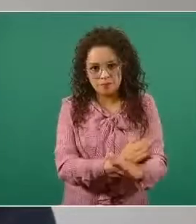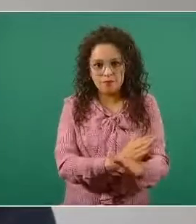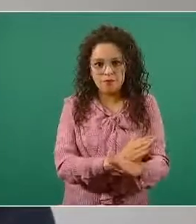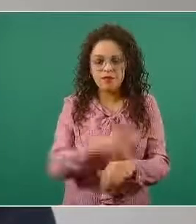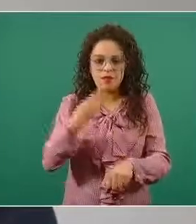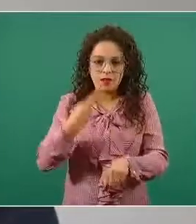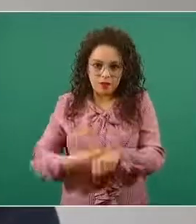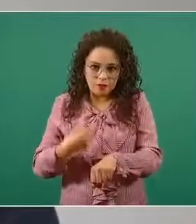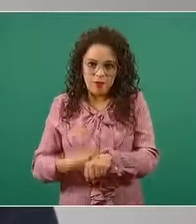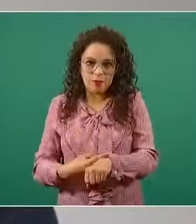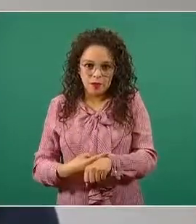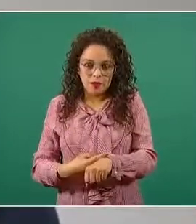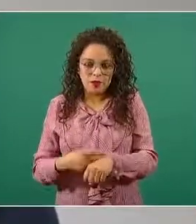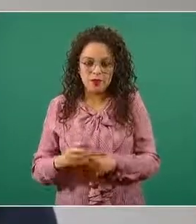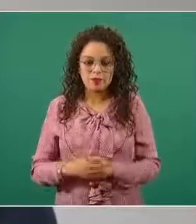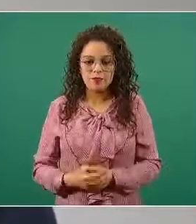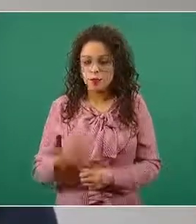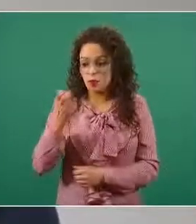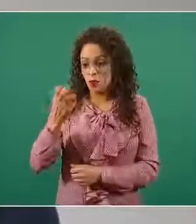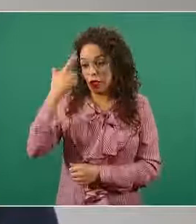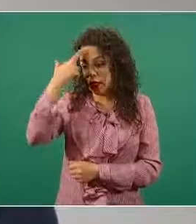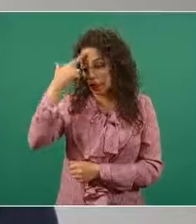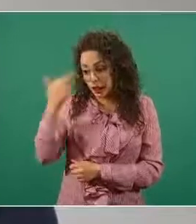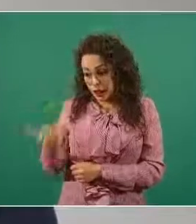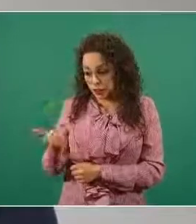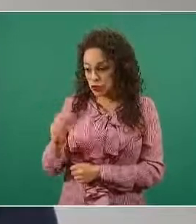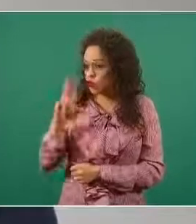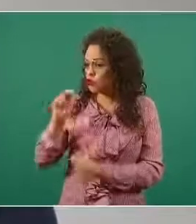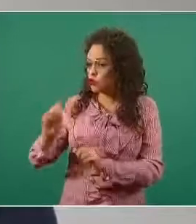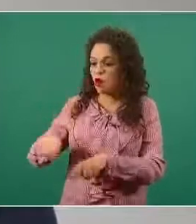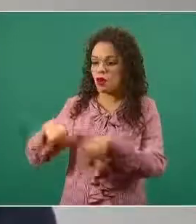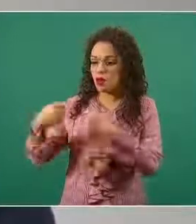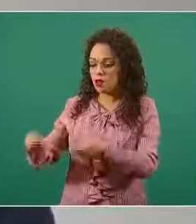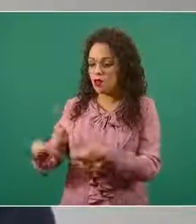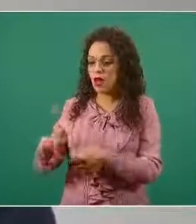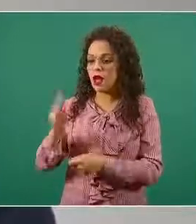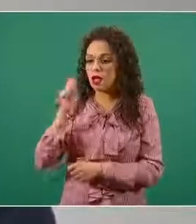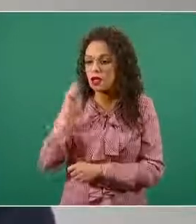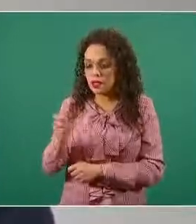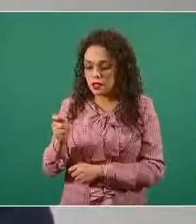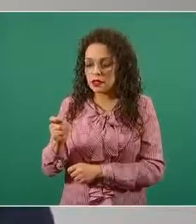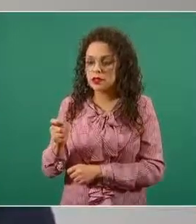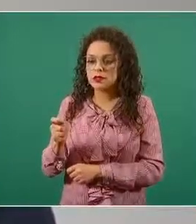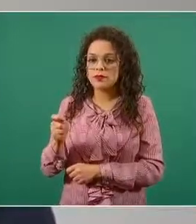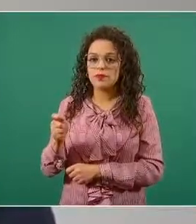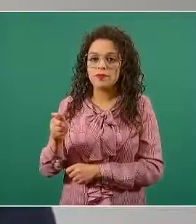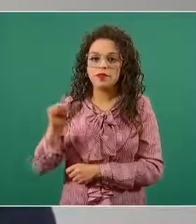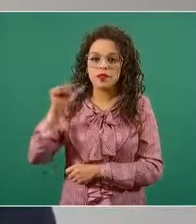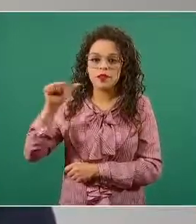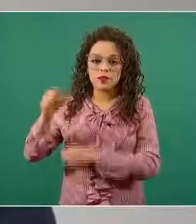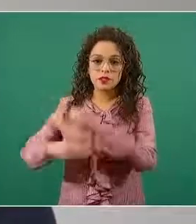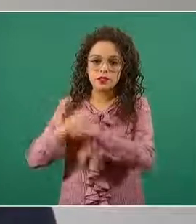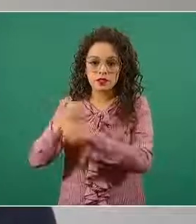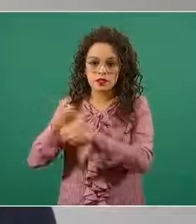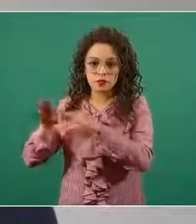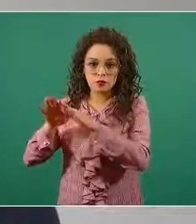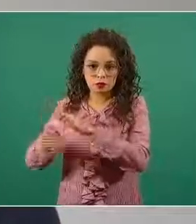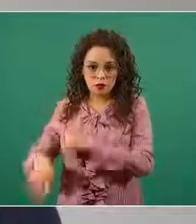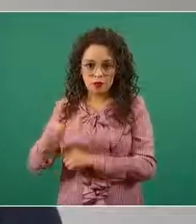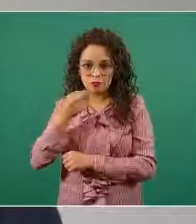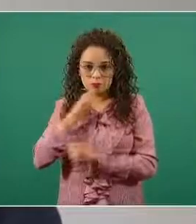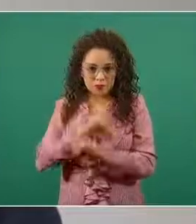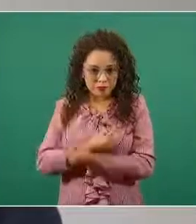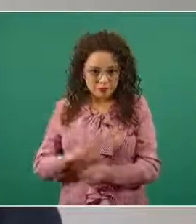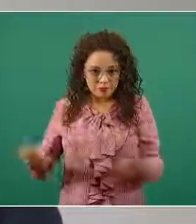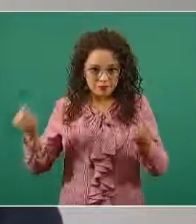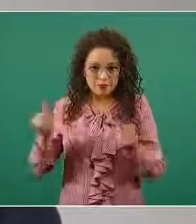cual se aplica. La razón por la cual no se aplica la vacuna en estos momentos a los menores de 16 años, en